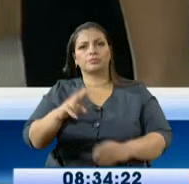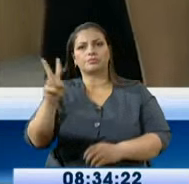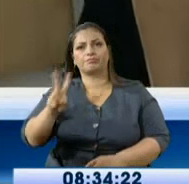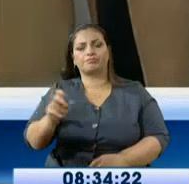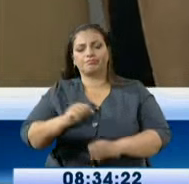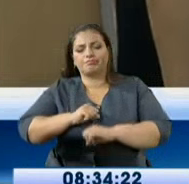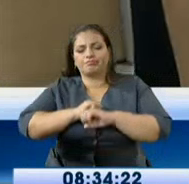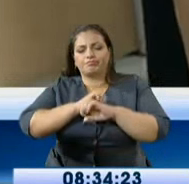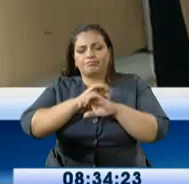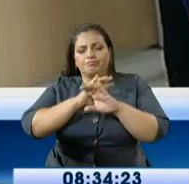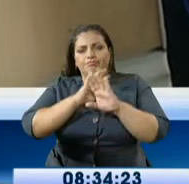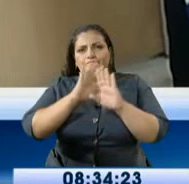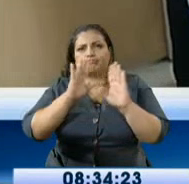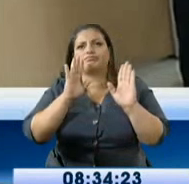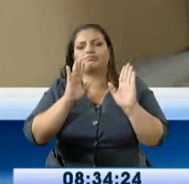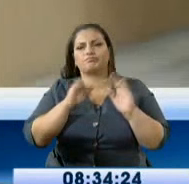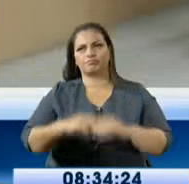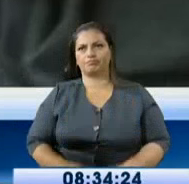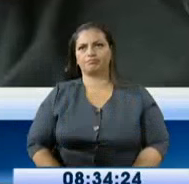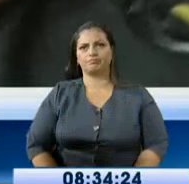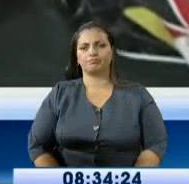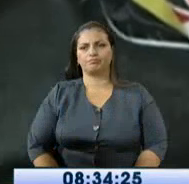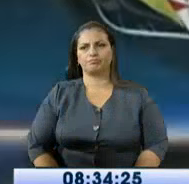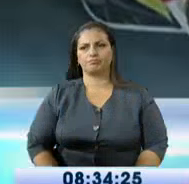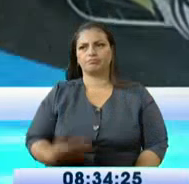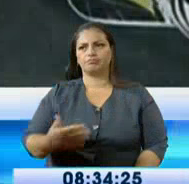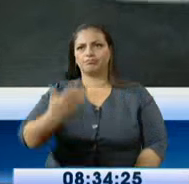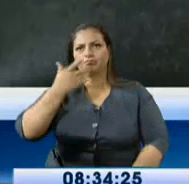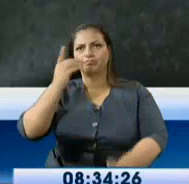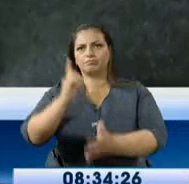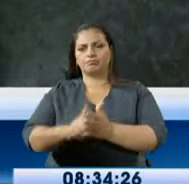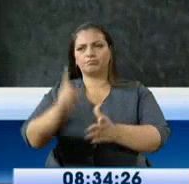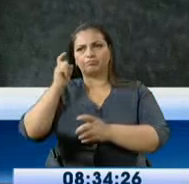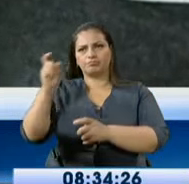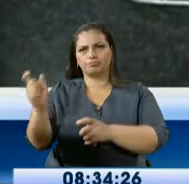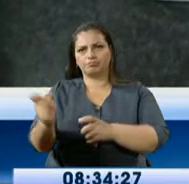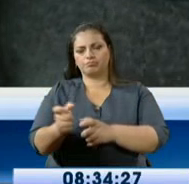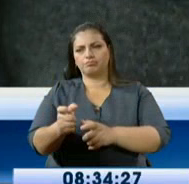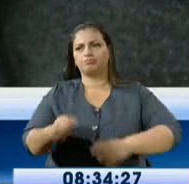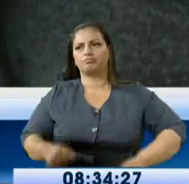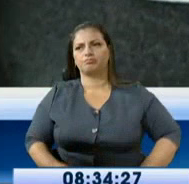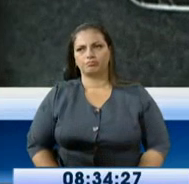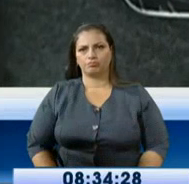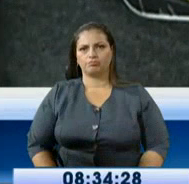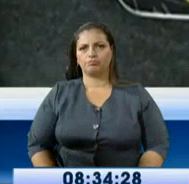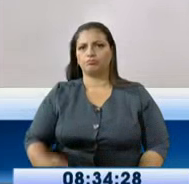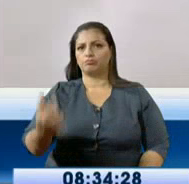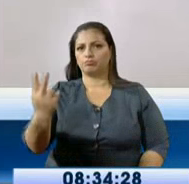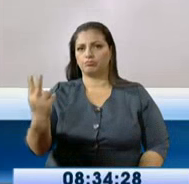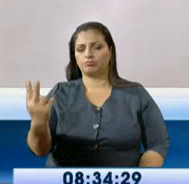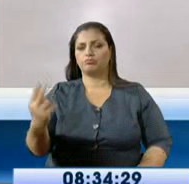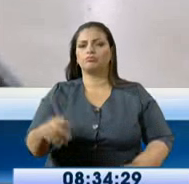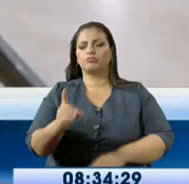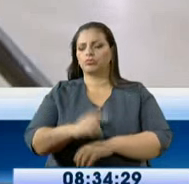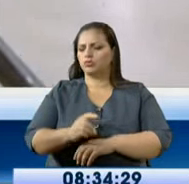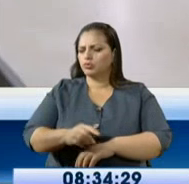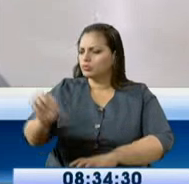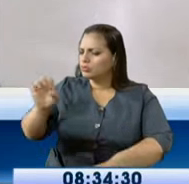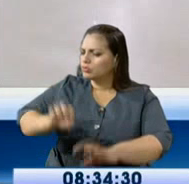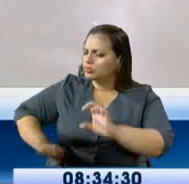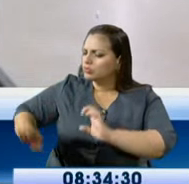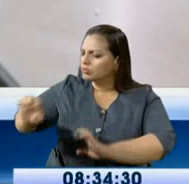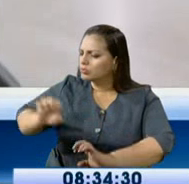dejaron asentada su denuncia en la fiscalía y dos de ellos fueron sometidos a un reconocimiento médico, puesto que